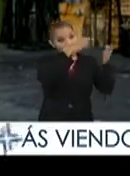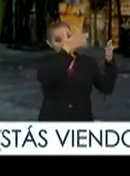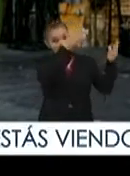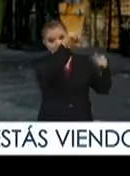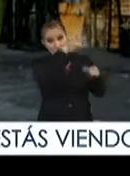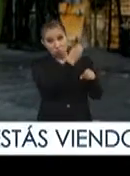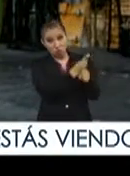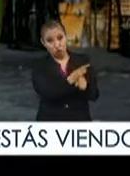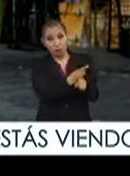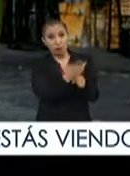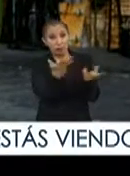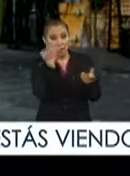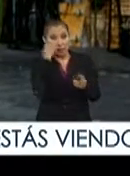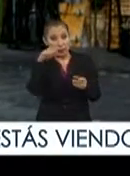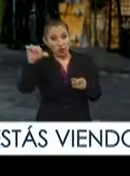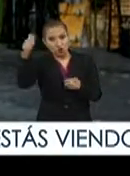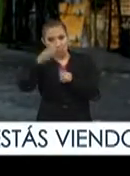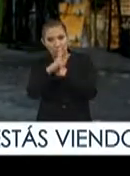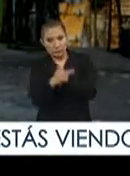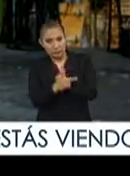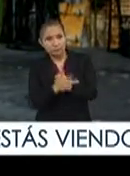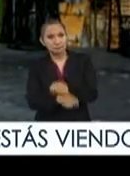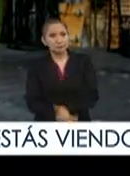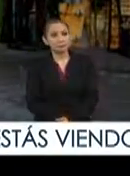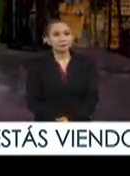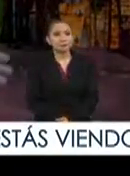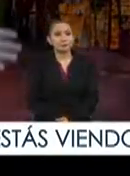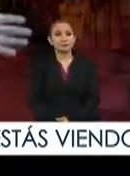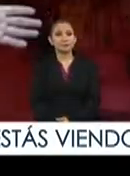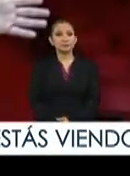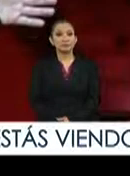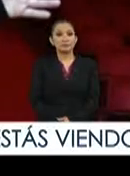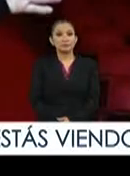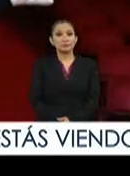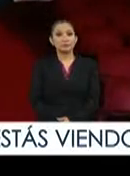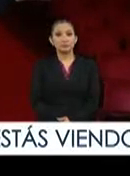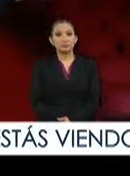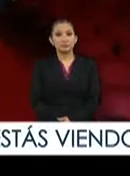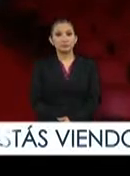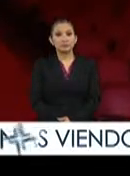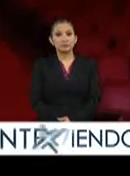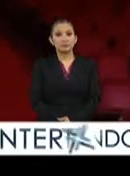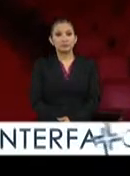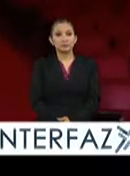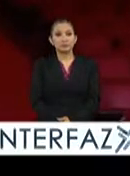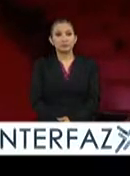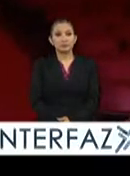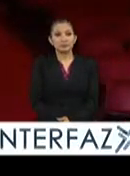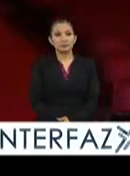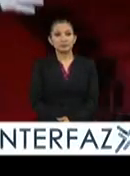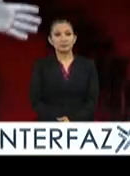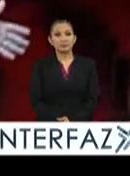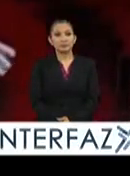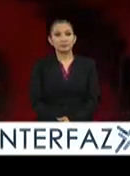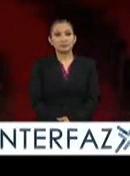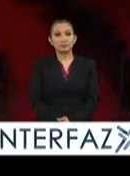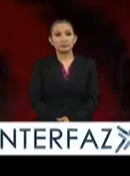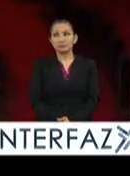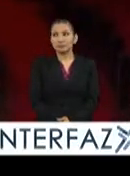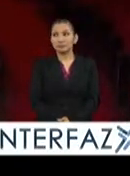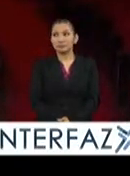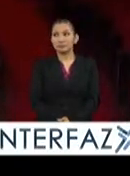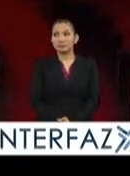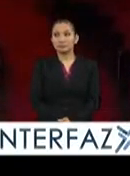más puertas, tener una experiencia en el extranjero. Que digan que estoy dormido y que